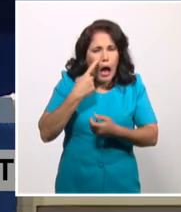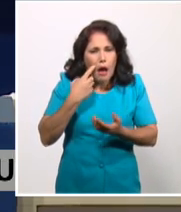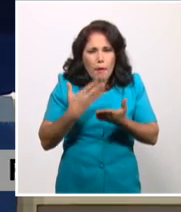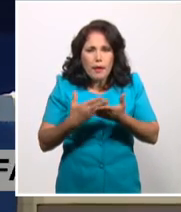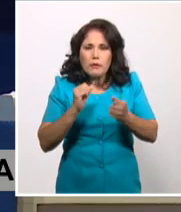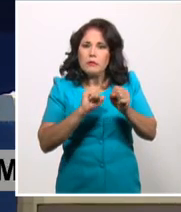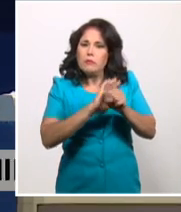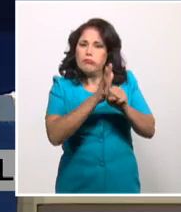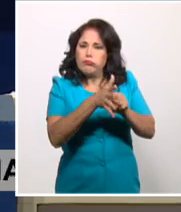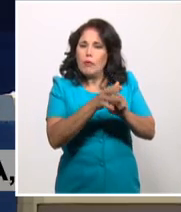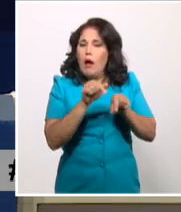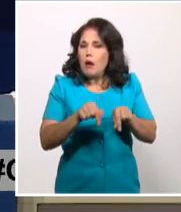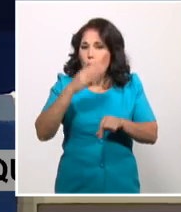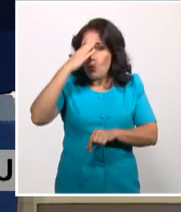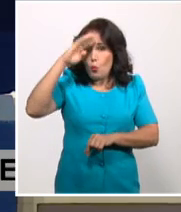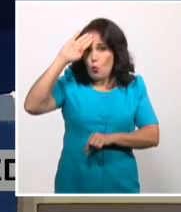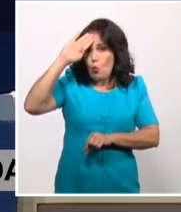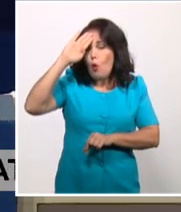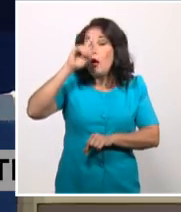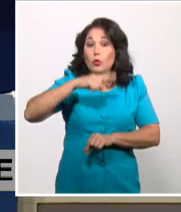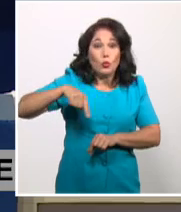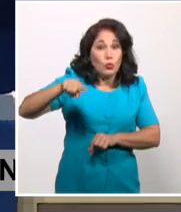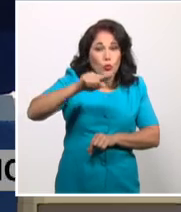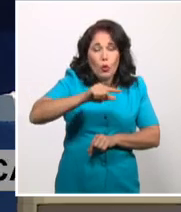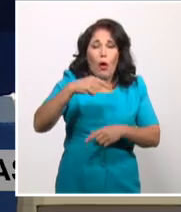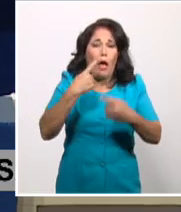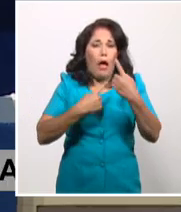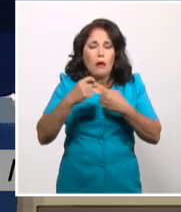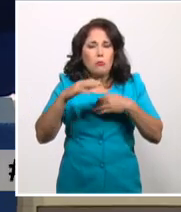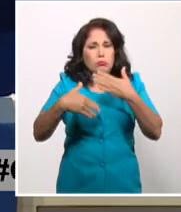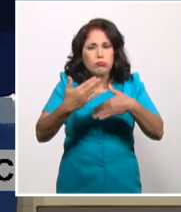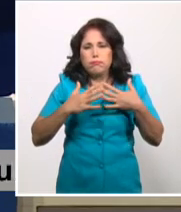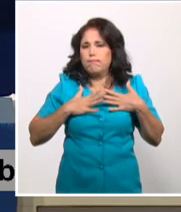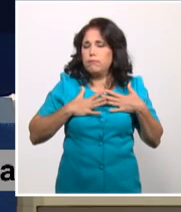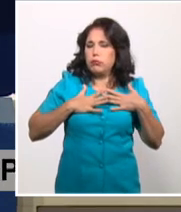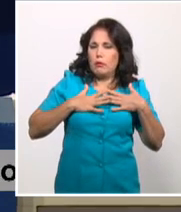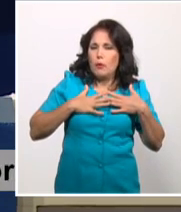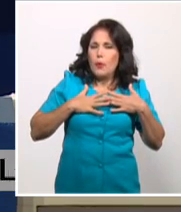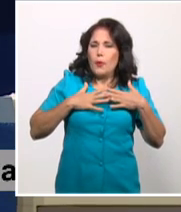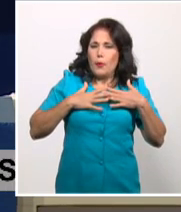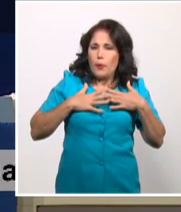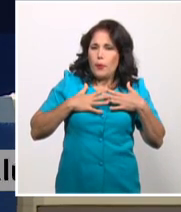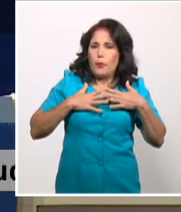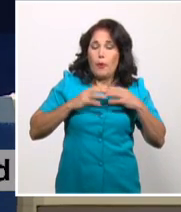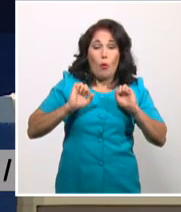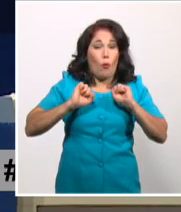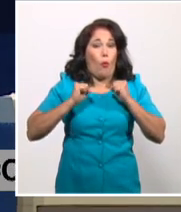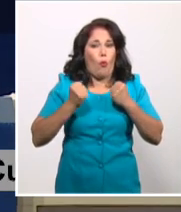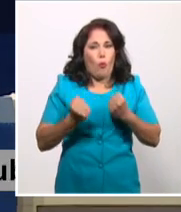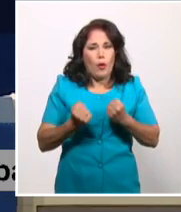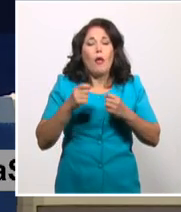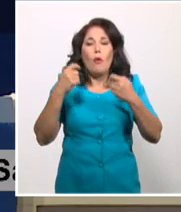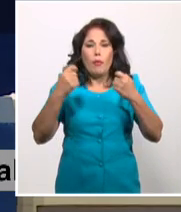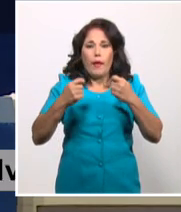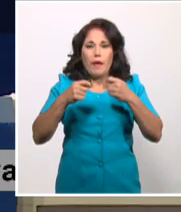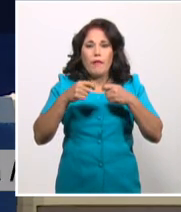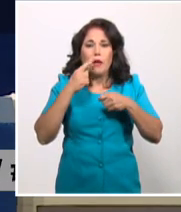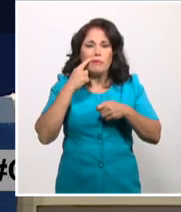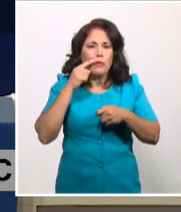que existe en nuestro país, toda persona con un cuadro respiratorio que requiera de